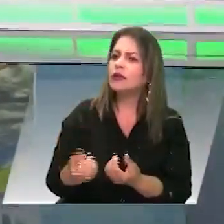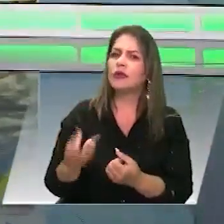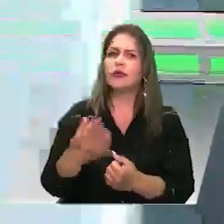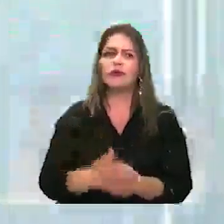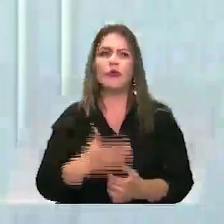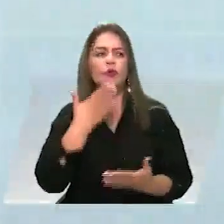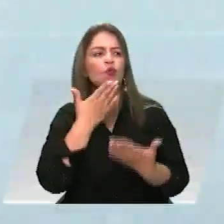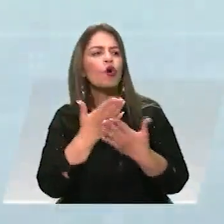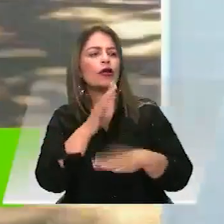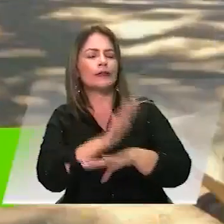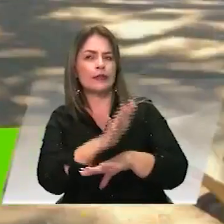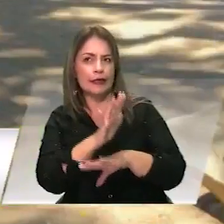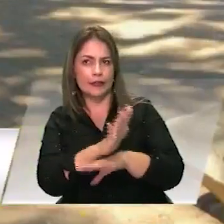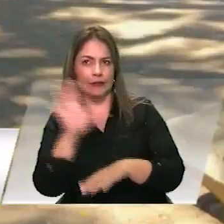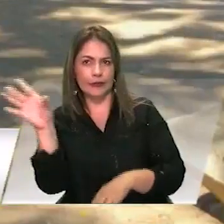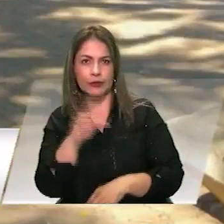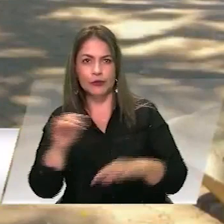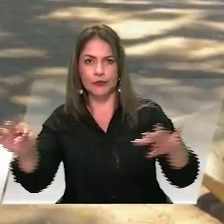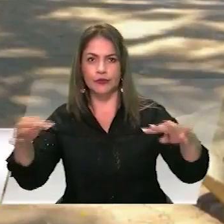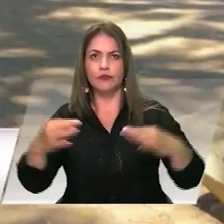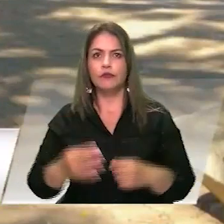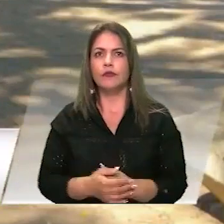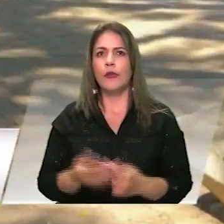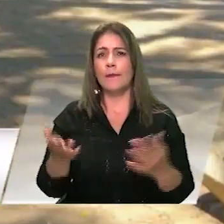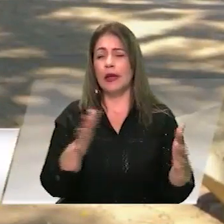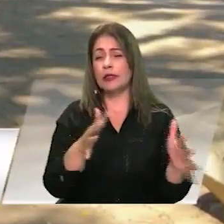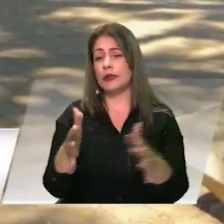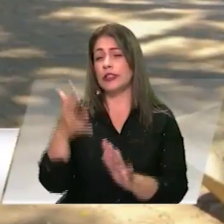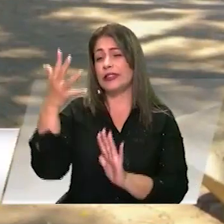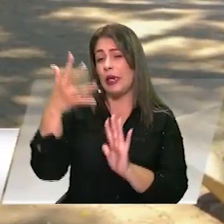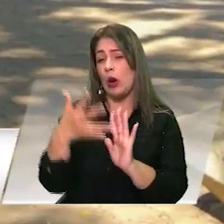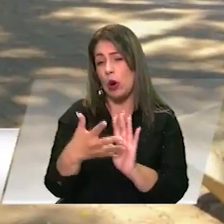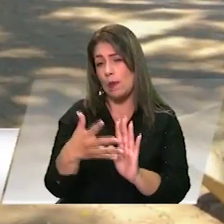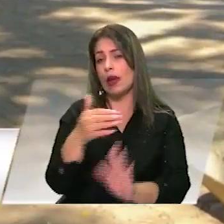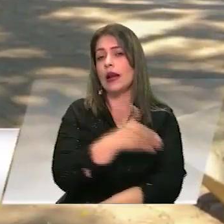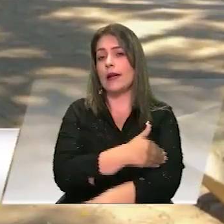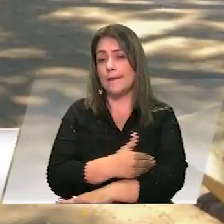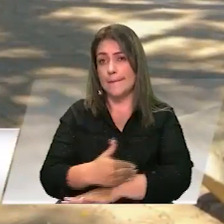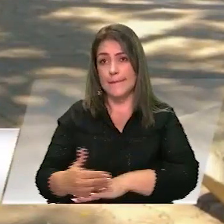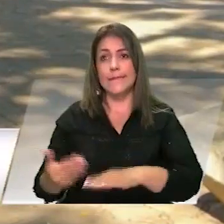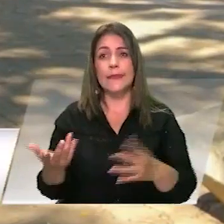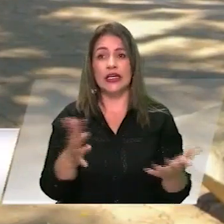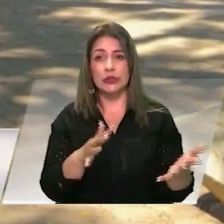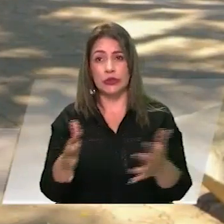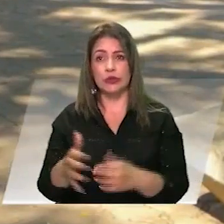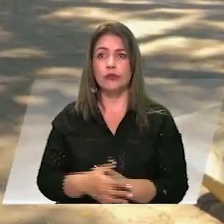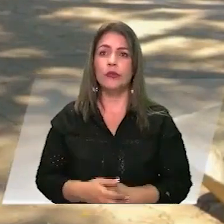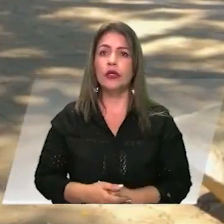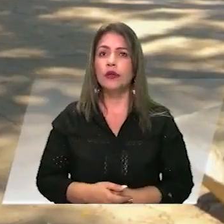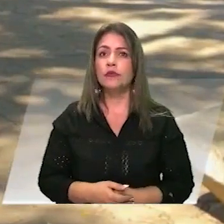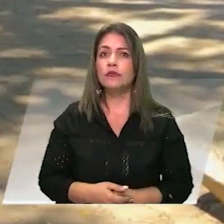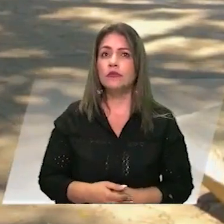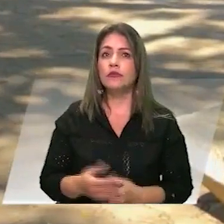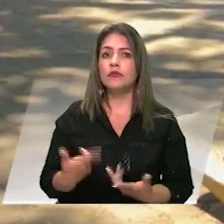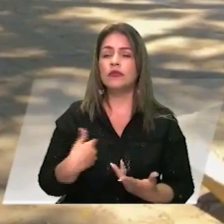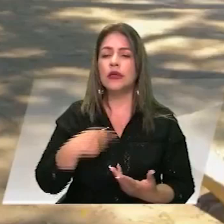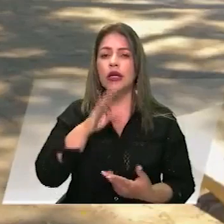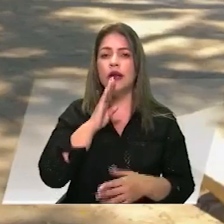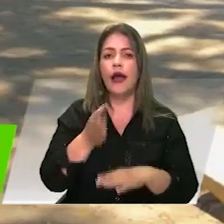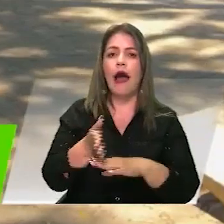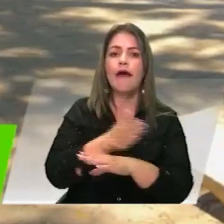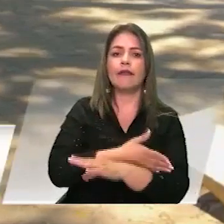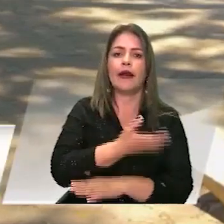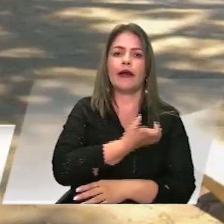muy buenas tardes. Miren, la cifra ascendería hasta los 5 mil millones de pesos. Ese sería el déficit que dejó la administración